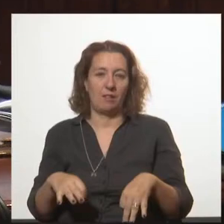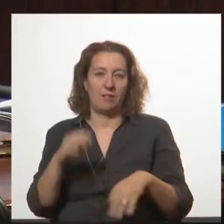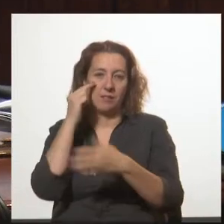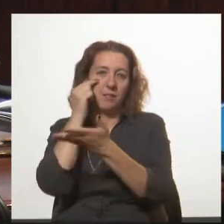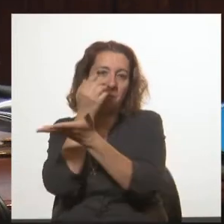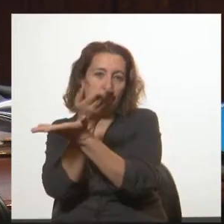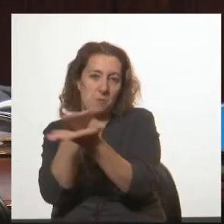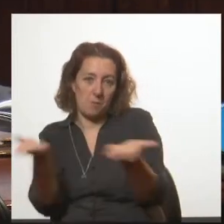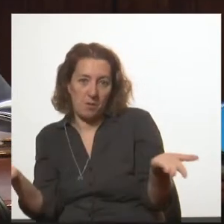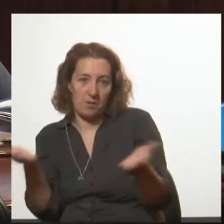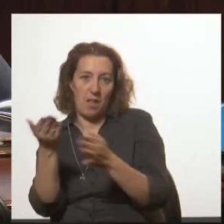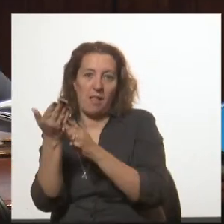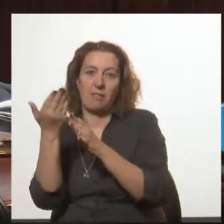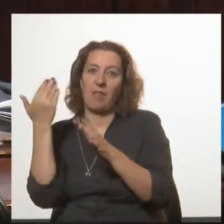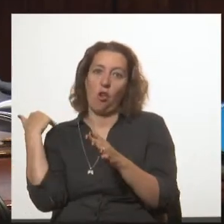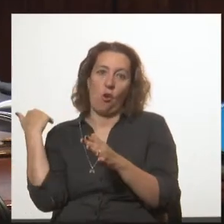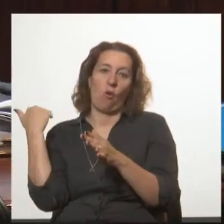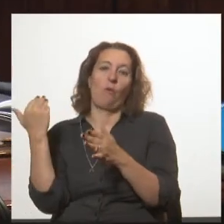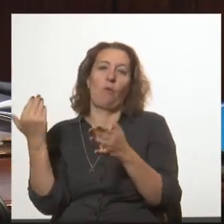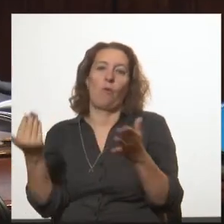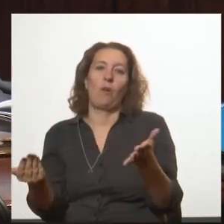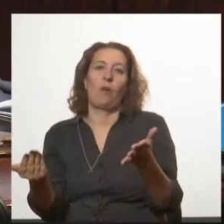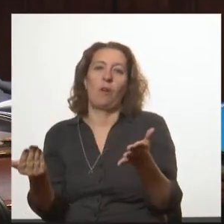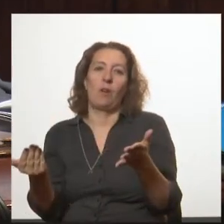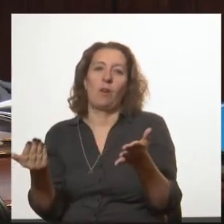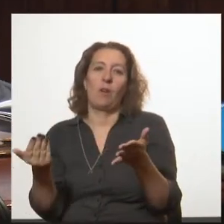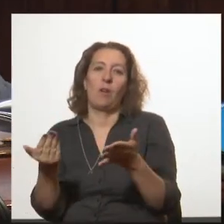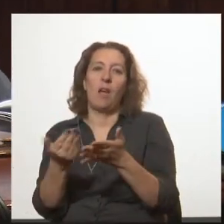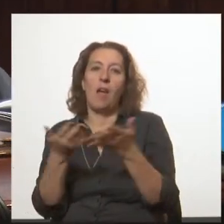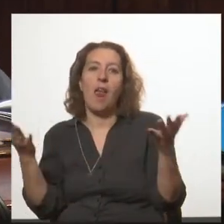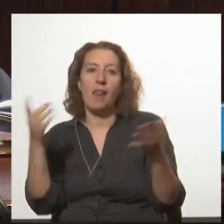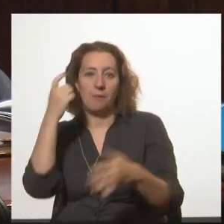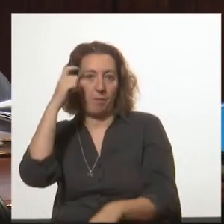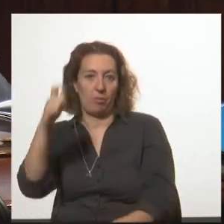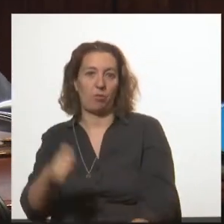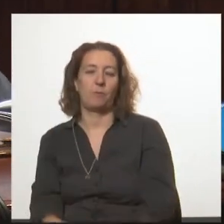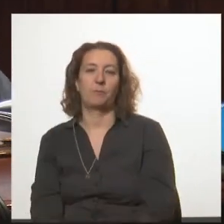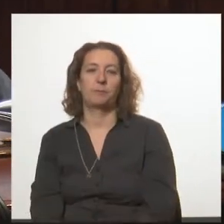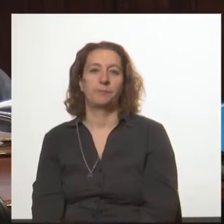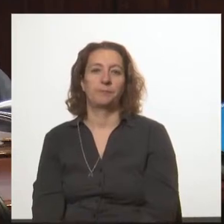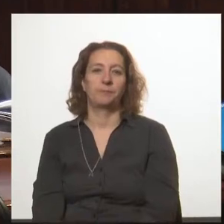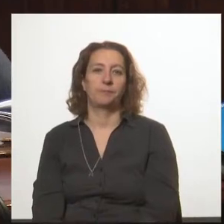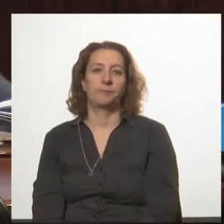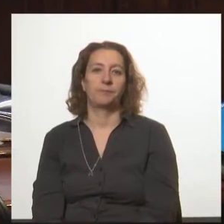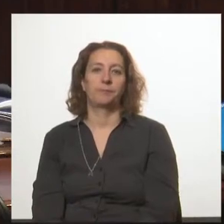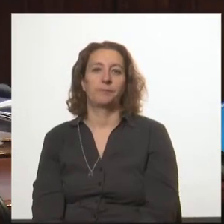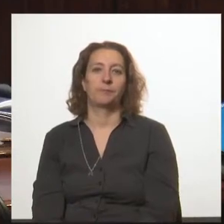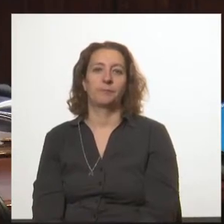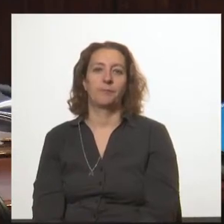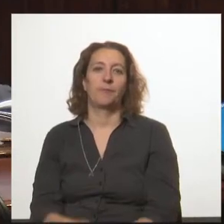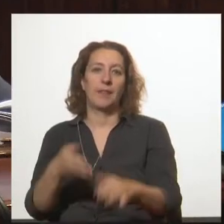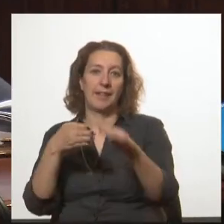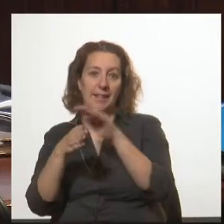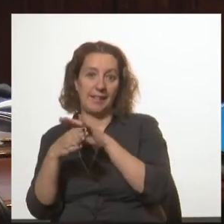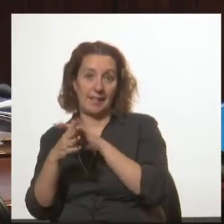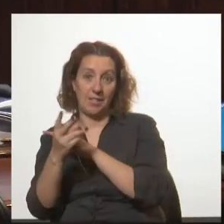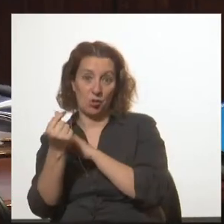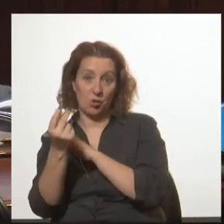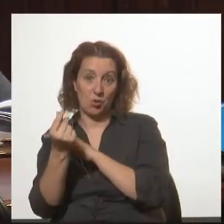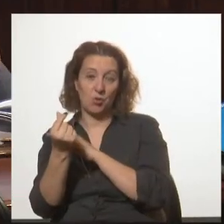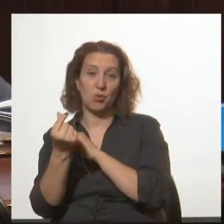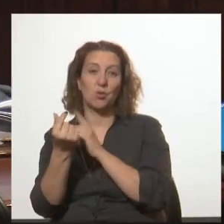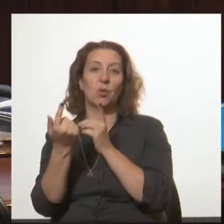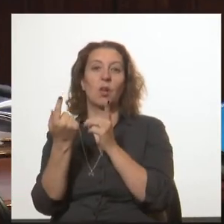que el anterior fue realmente un gran invento en cuanto a ingresos operativos por